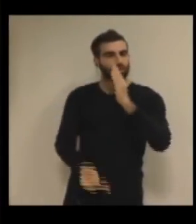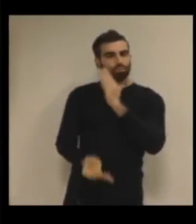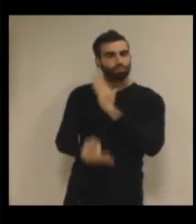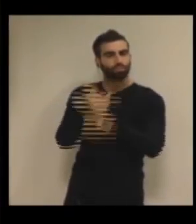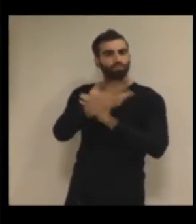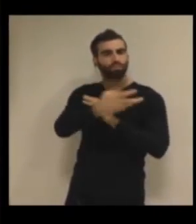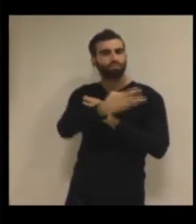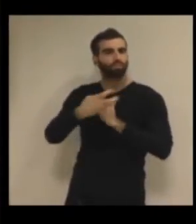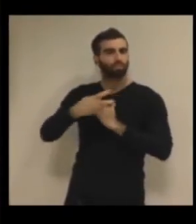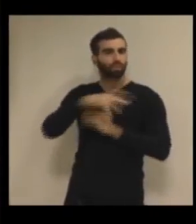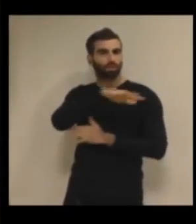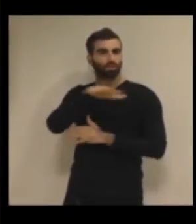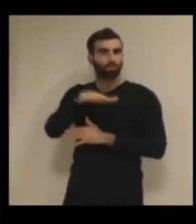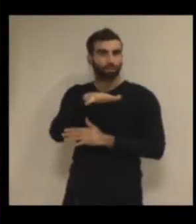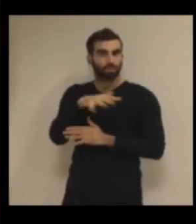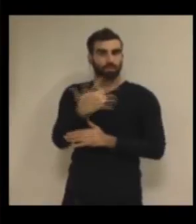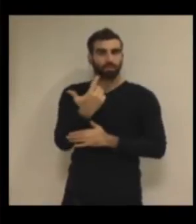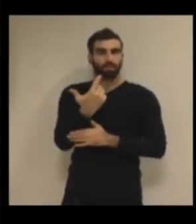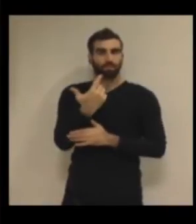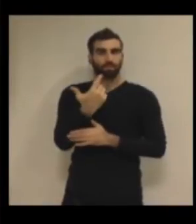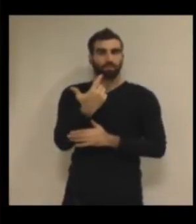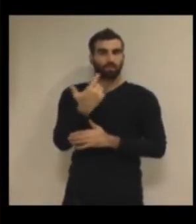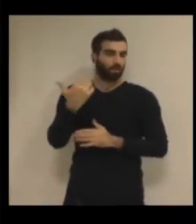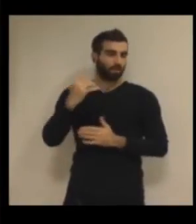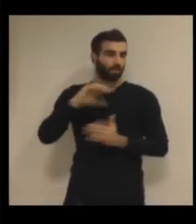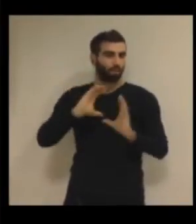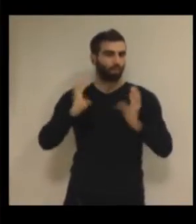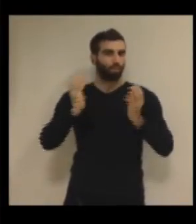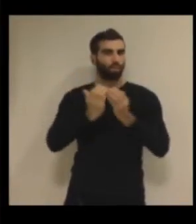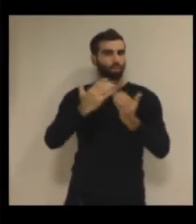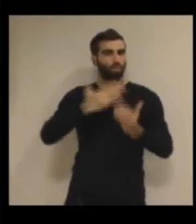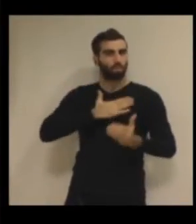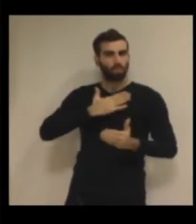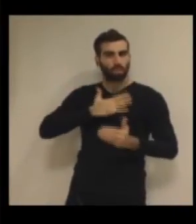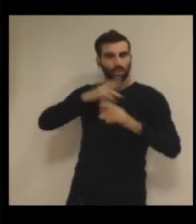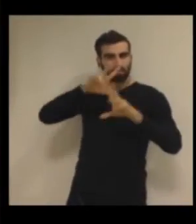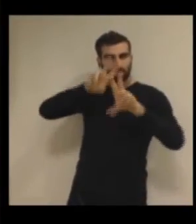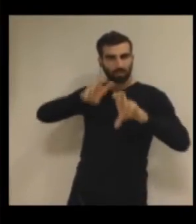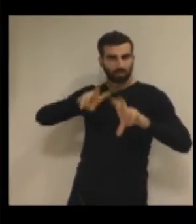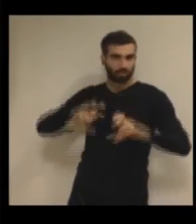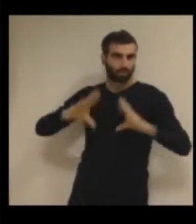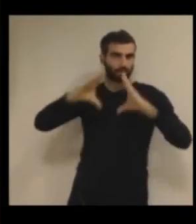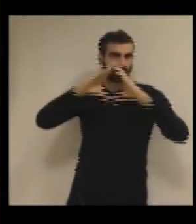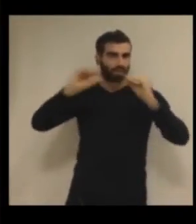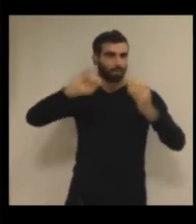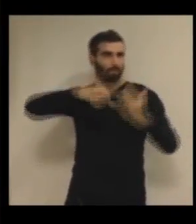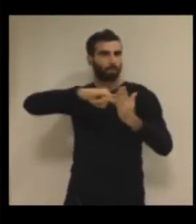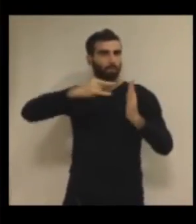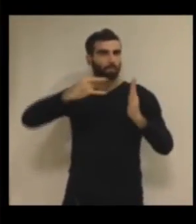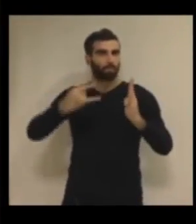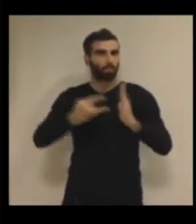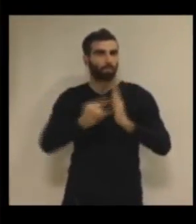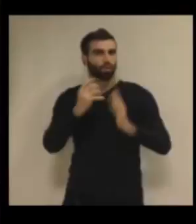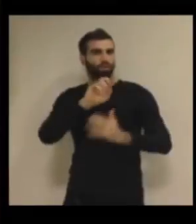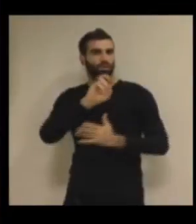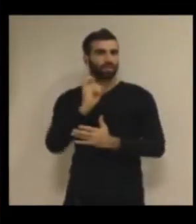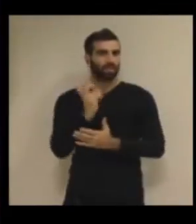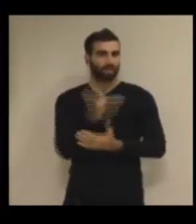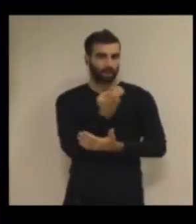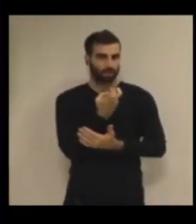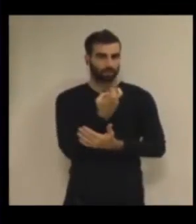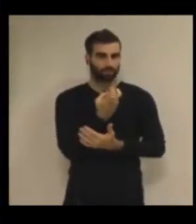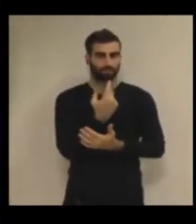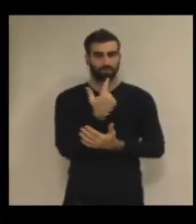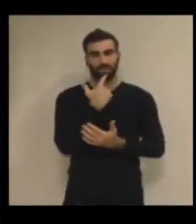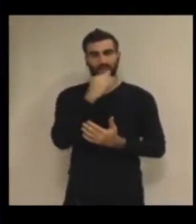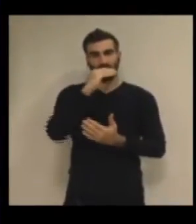que en mi grupo de investigación de la Universidad Politécnica, el TESIC, pues existía mucha experiencia previa